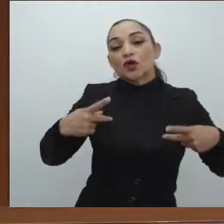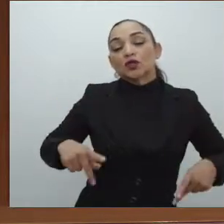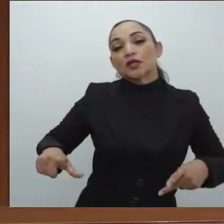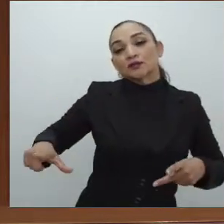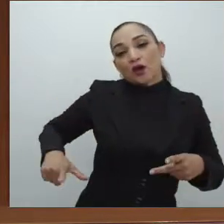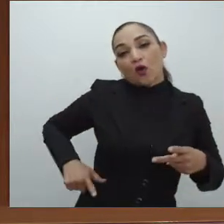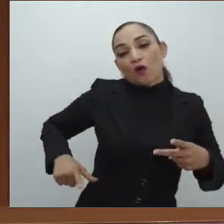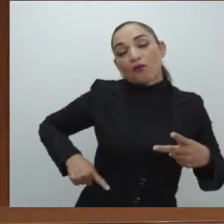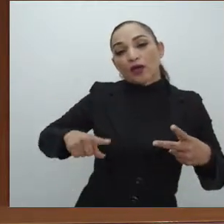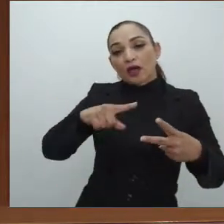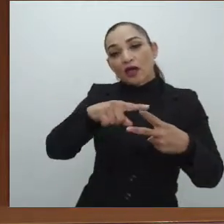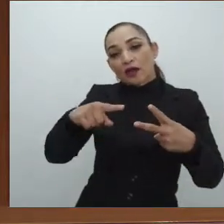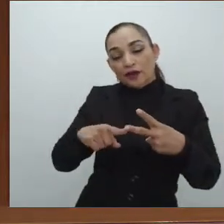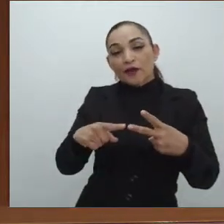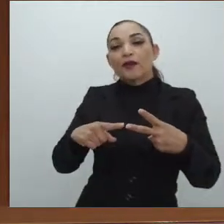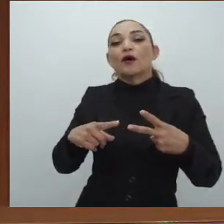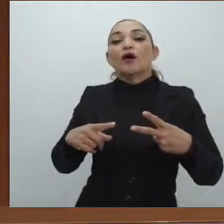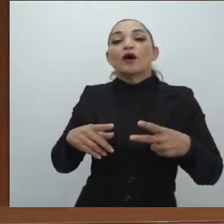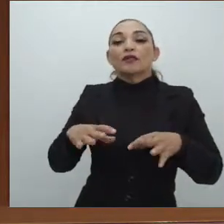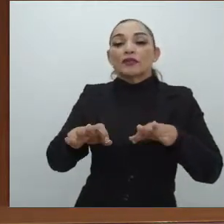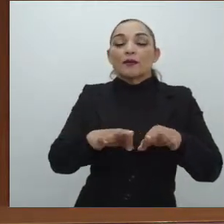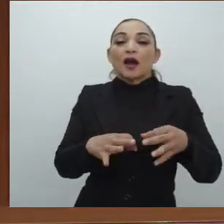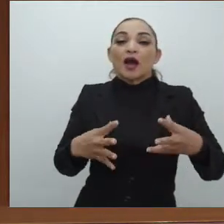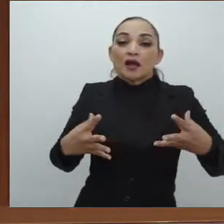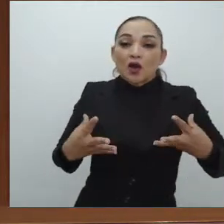conjunto. Mis hijos,